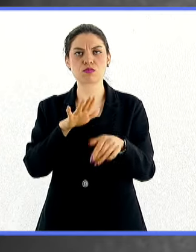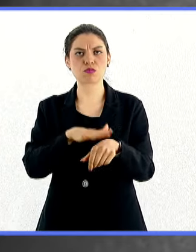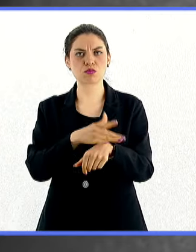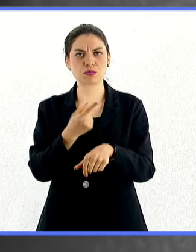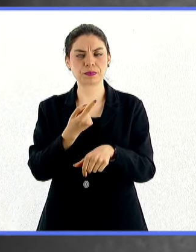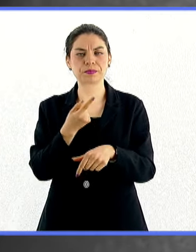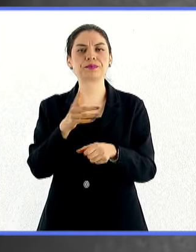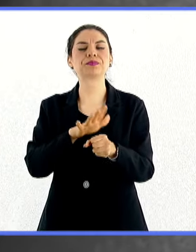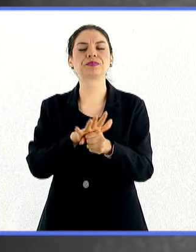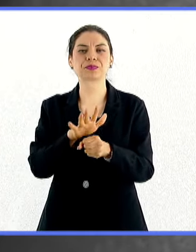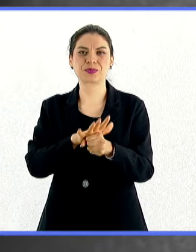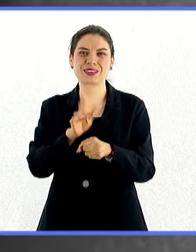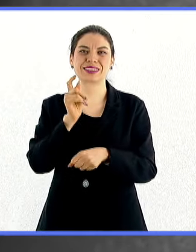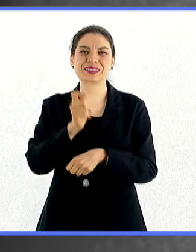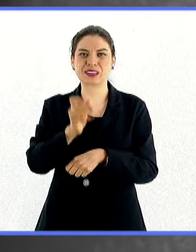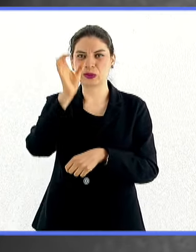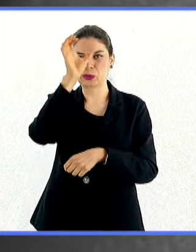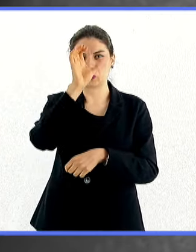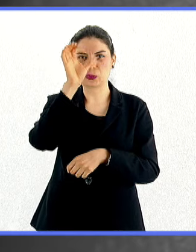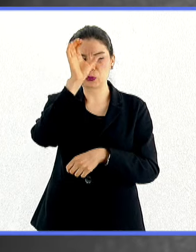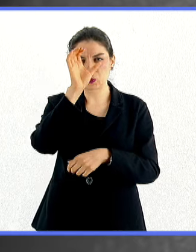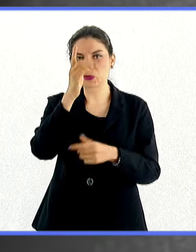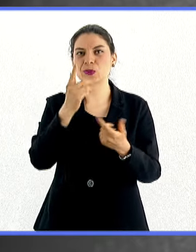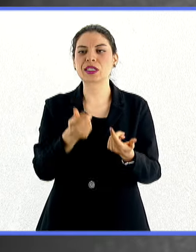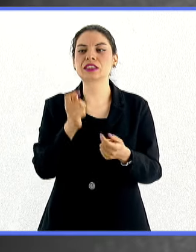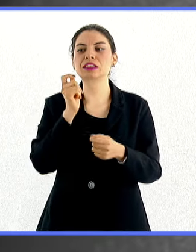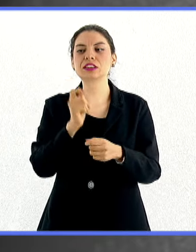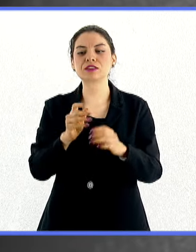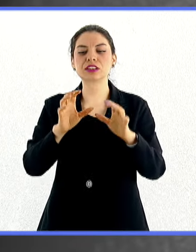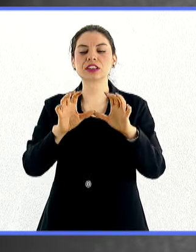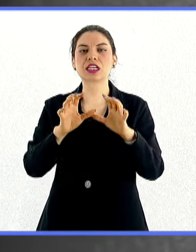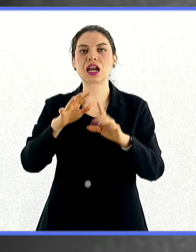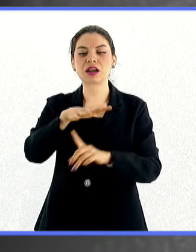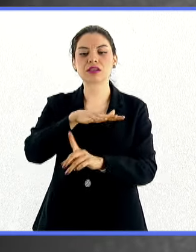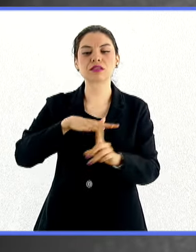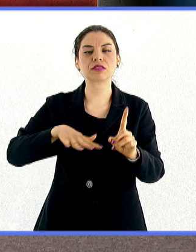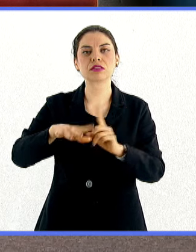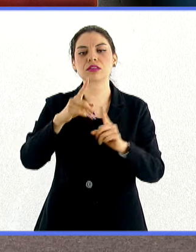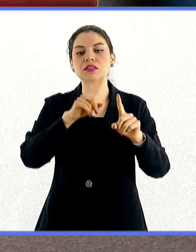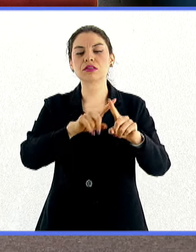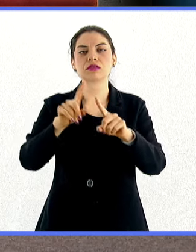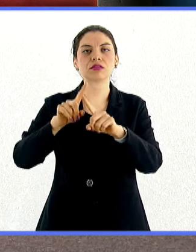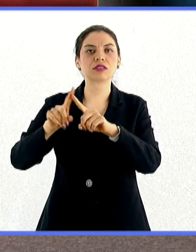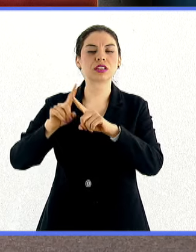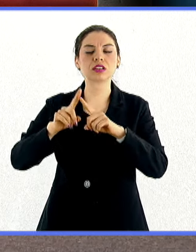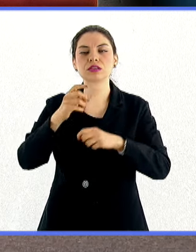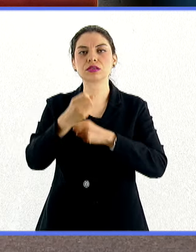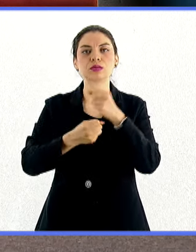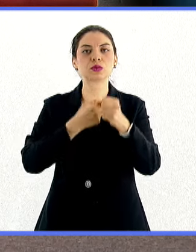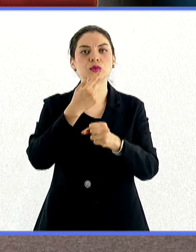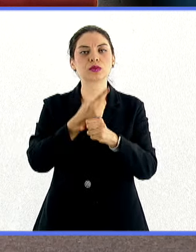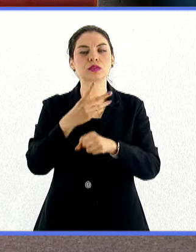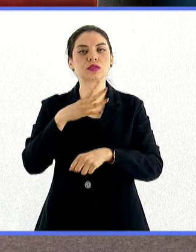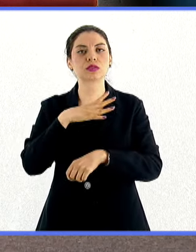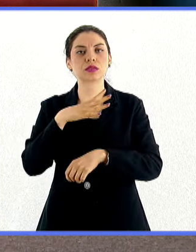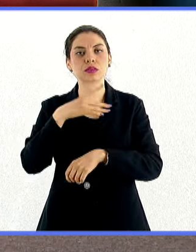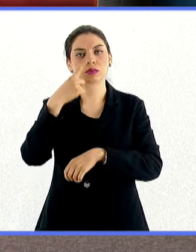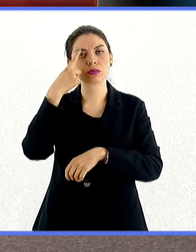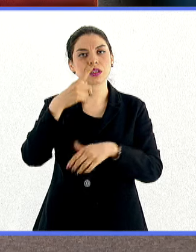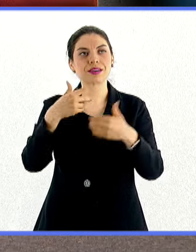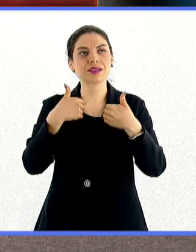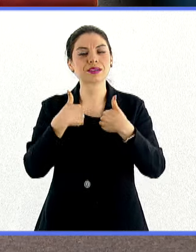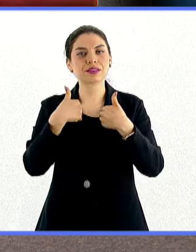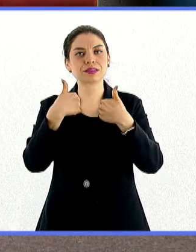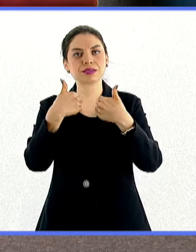cultura y que es este mundo de la complejidad y es este mundo de todas las posibilidades que nosotros tenemos para